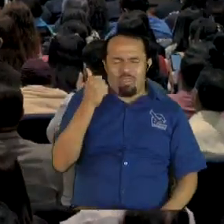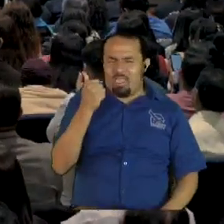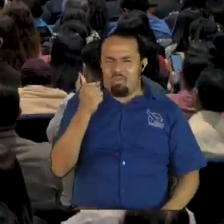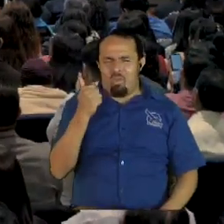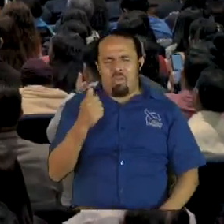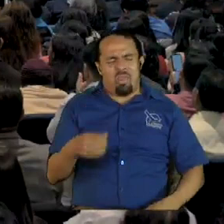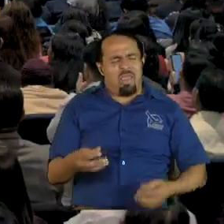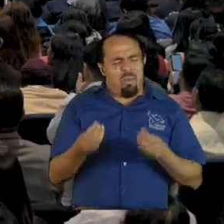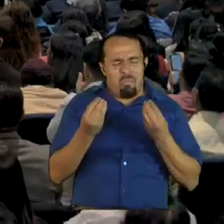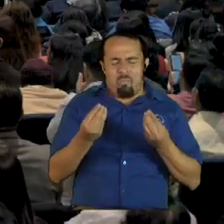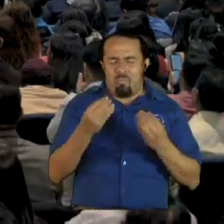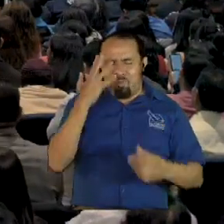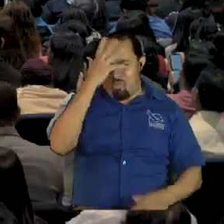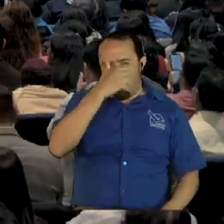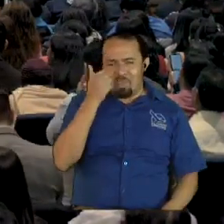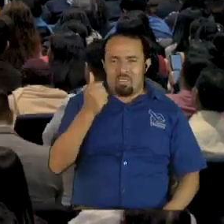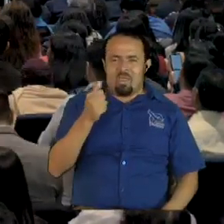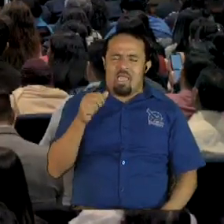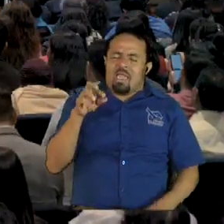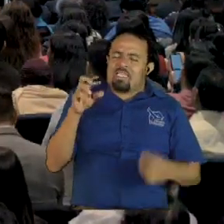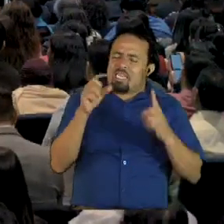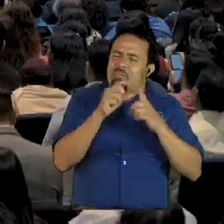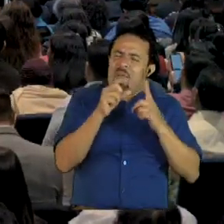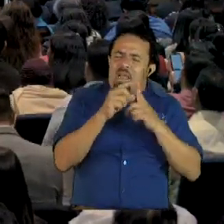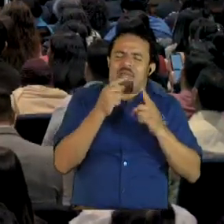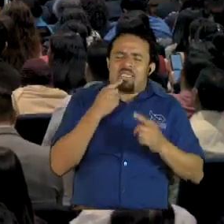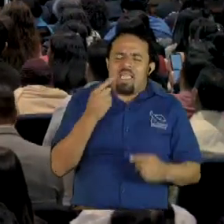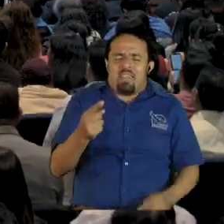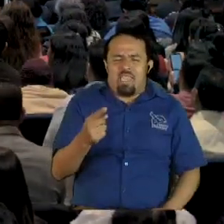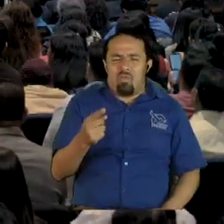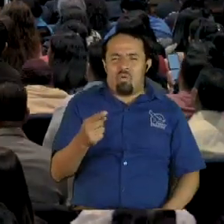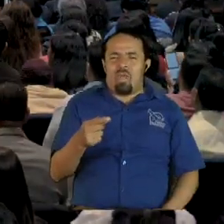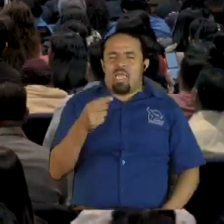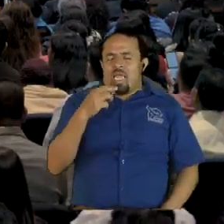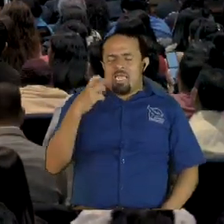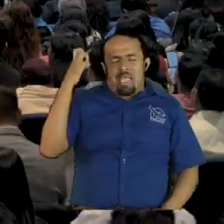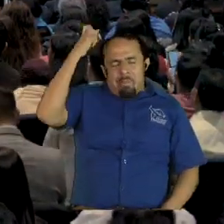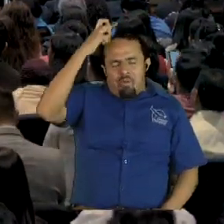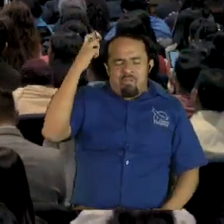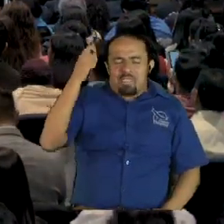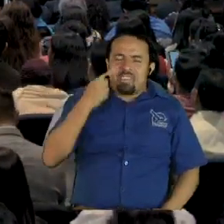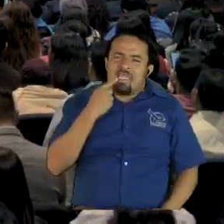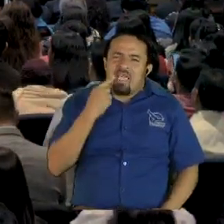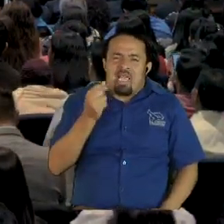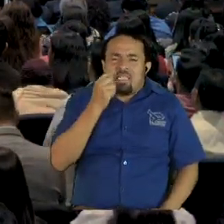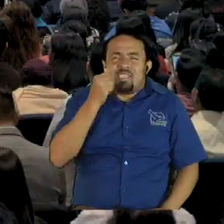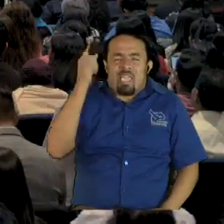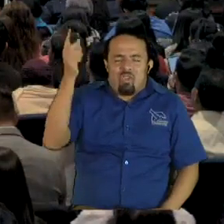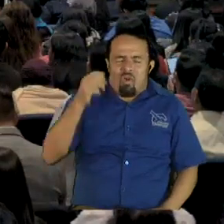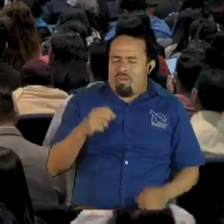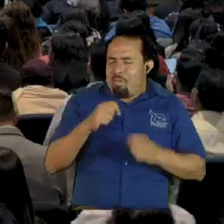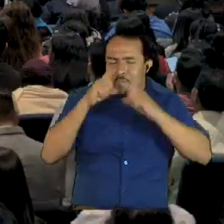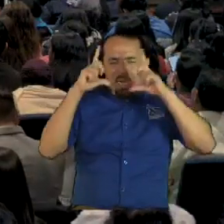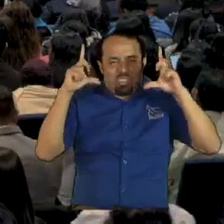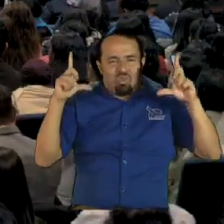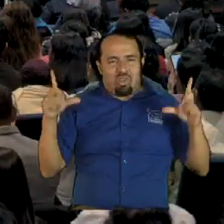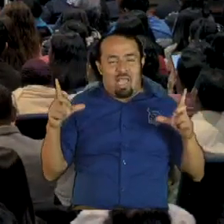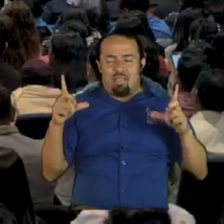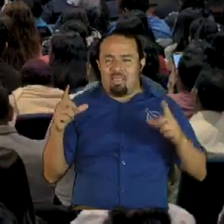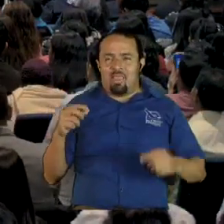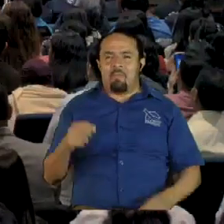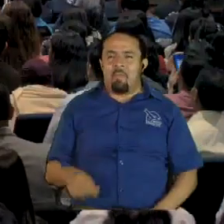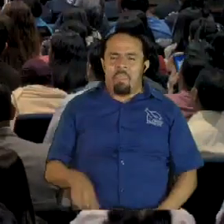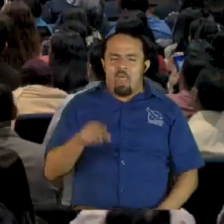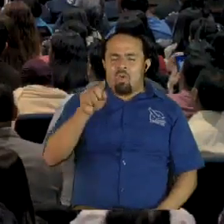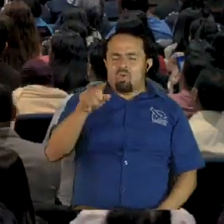qué tremendo! Como esas palabras que dijo, esa profecía que el Señor dijo, ¡wow, qué impresionante, hermano!